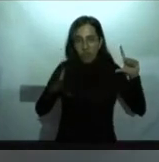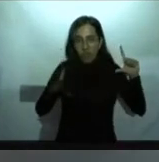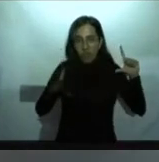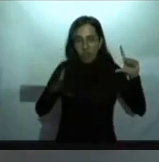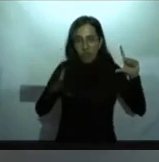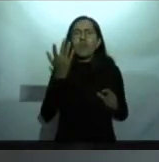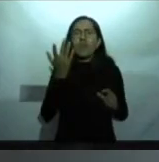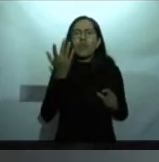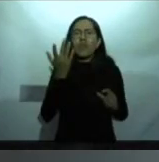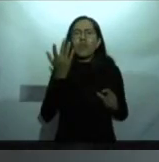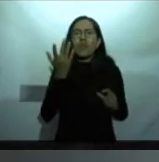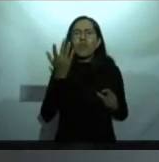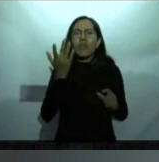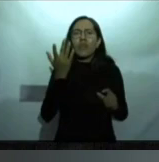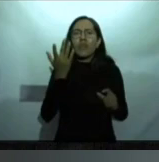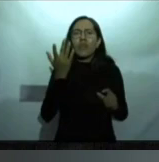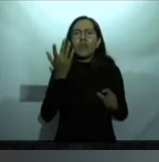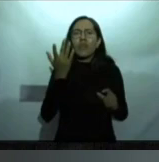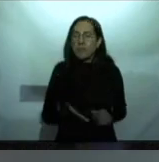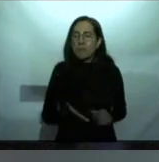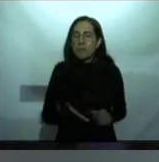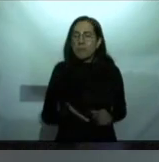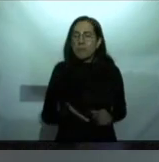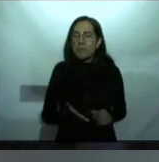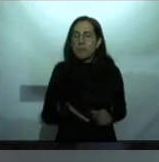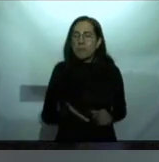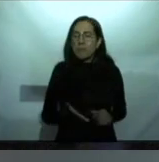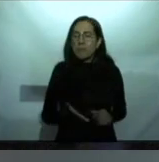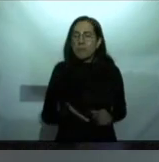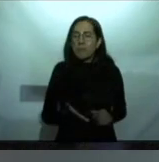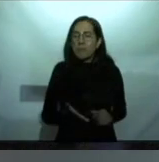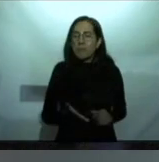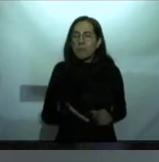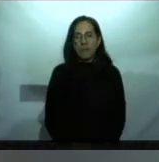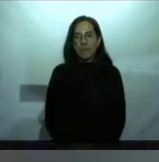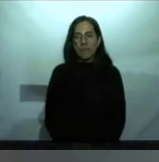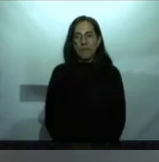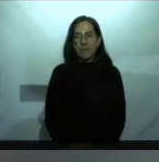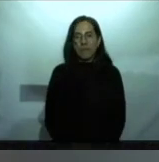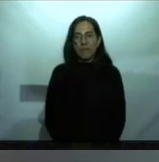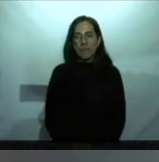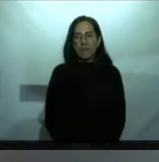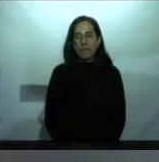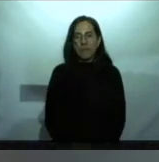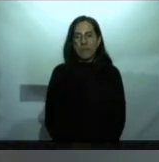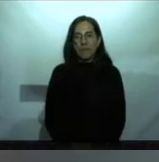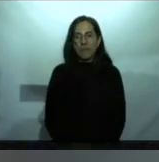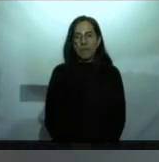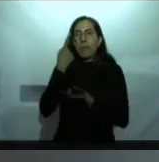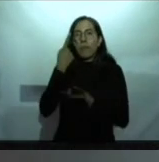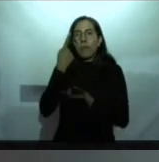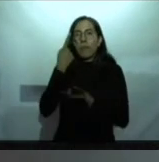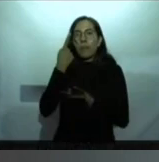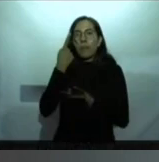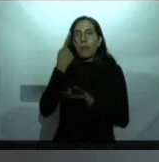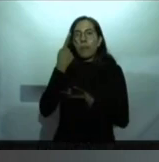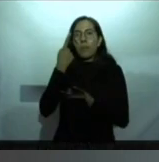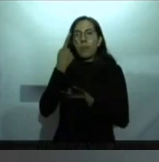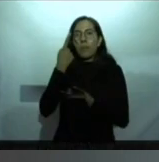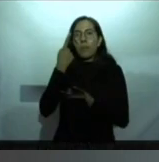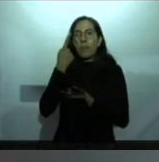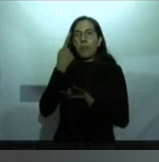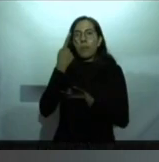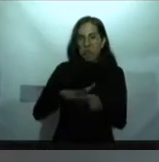queremos construcción de paz, no como hizo Calderón. Así que hay que seguir atendiendo con educación, con cultura,